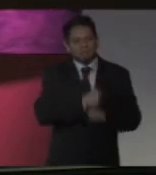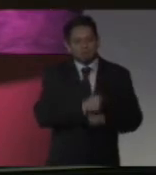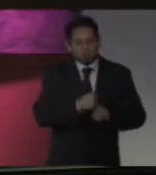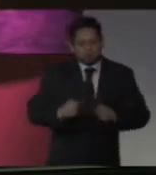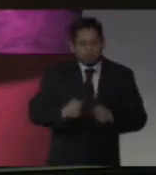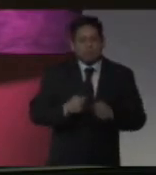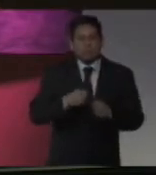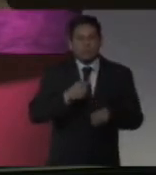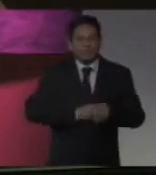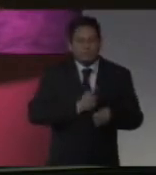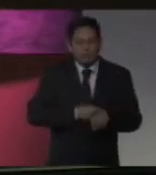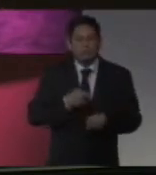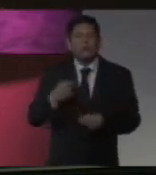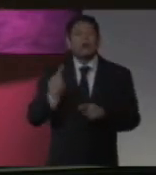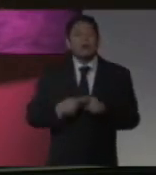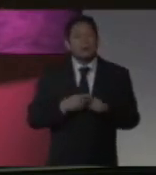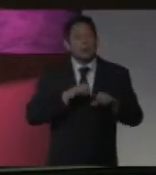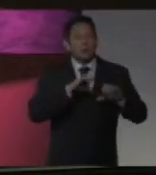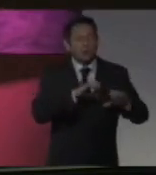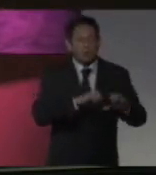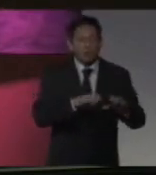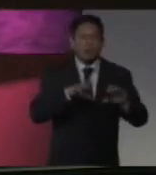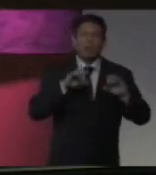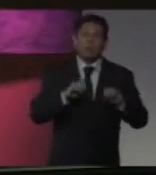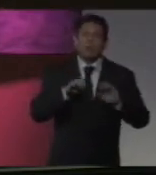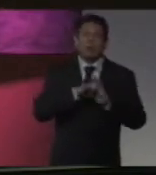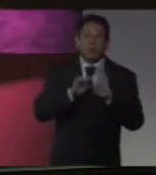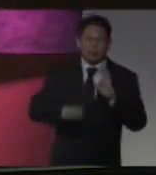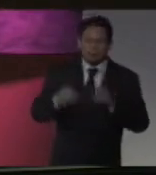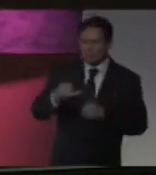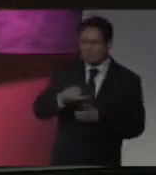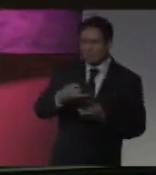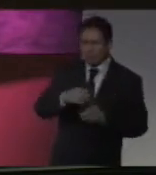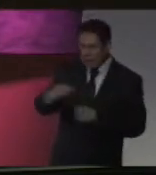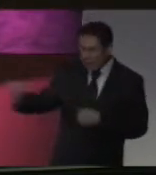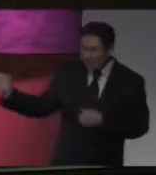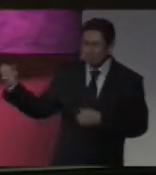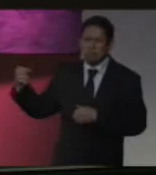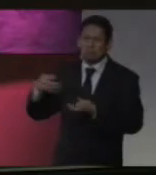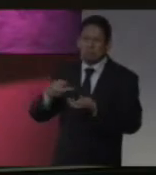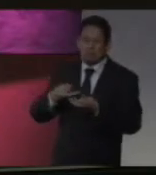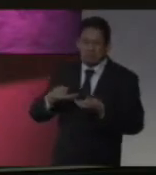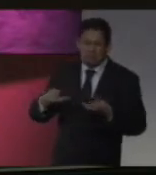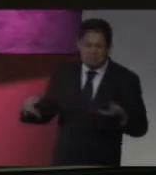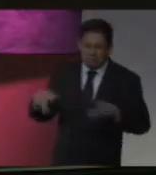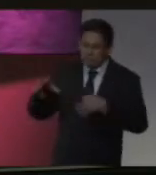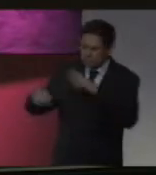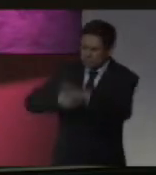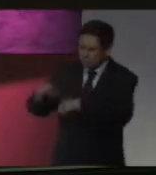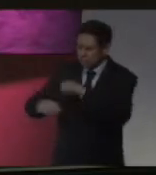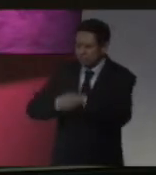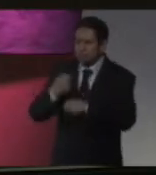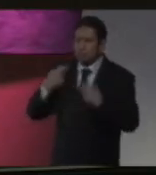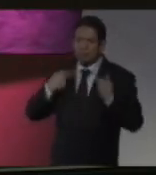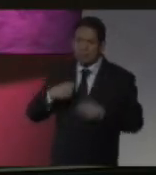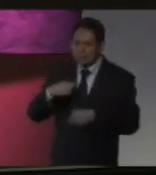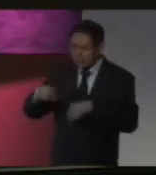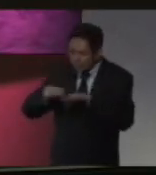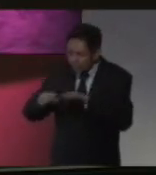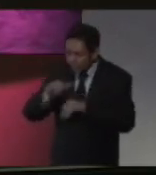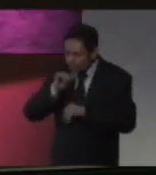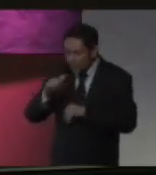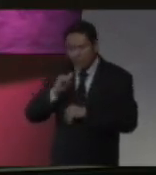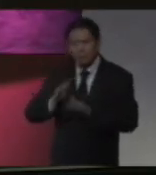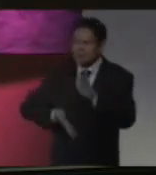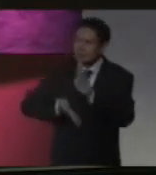Cuando se produce el desmantelamiento galopante de los sistemas de tierra comunal y los varones tienen que emigrar al extranjero, ¿quiénes se quedan a cargo de las casas en los